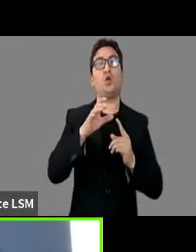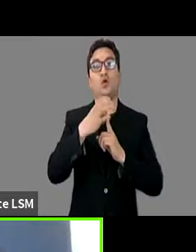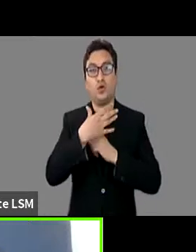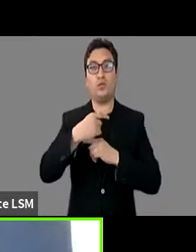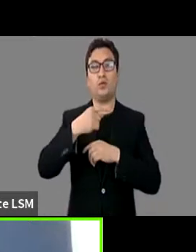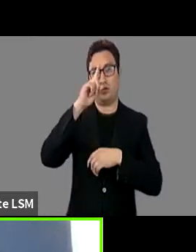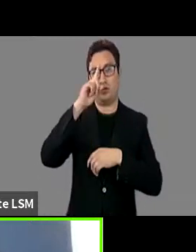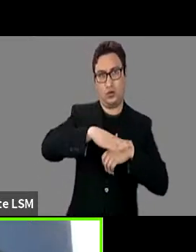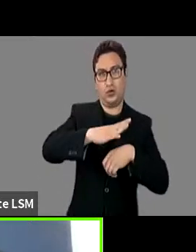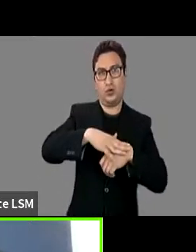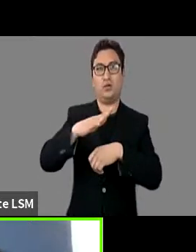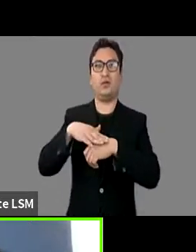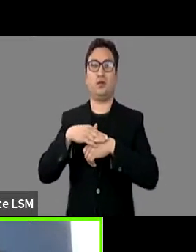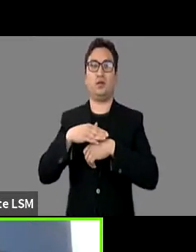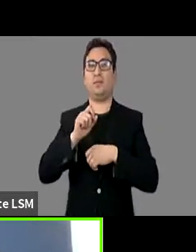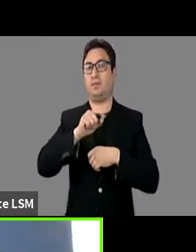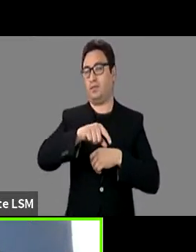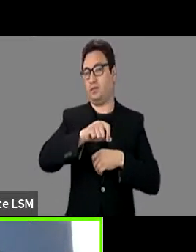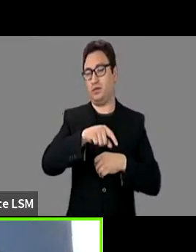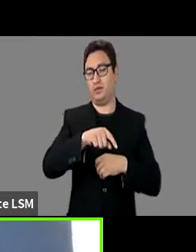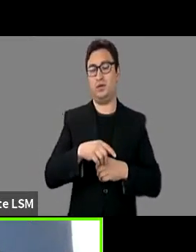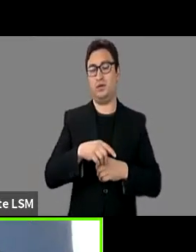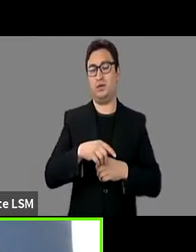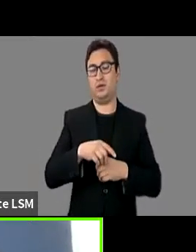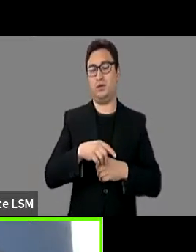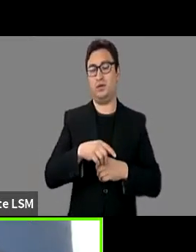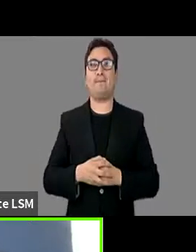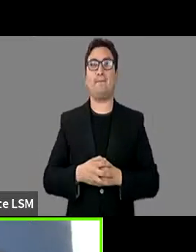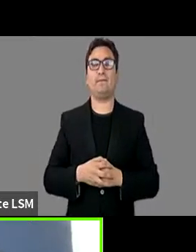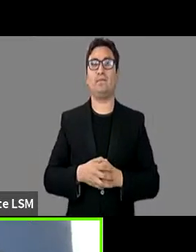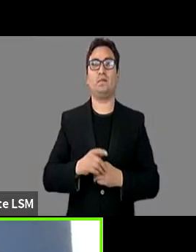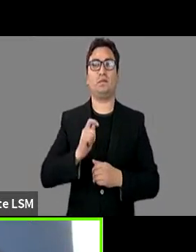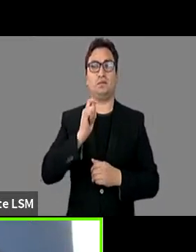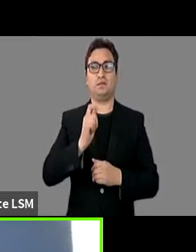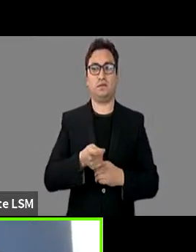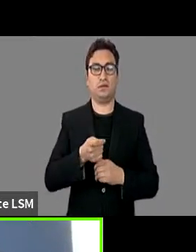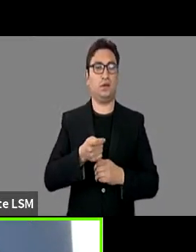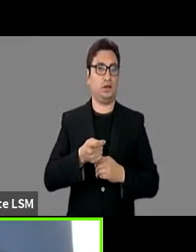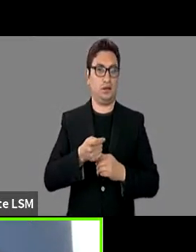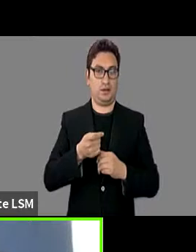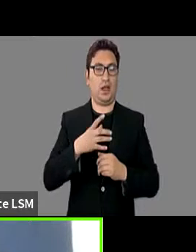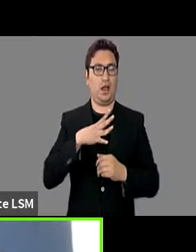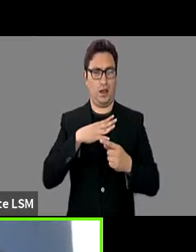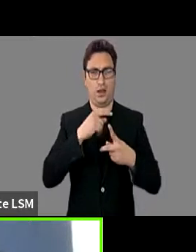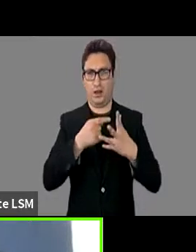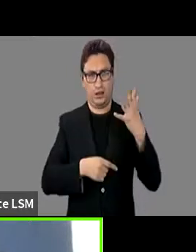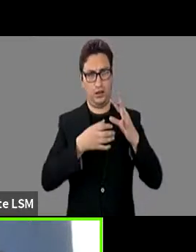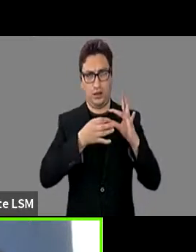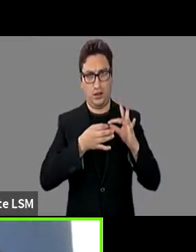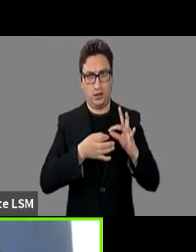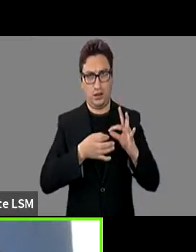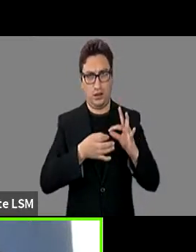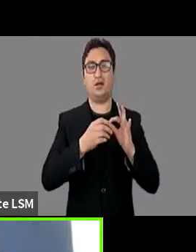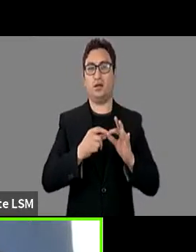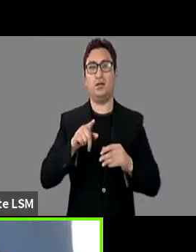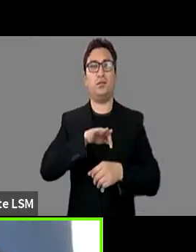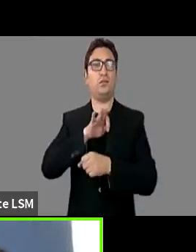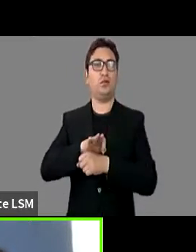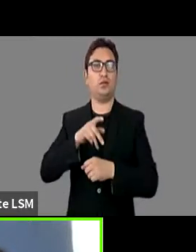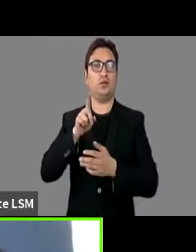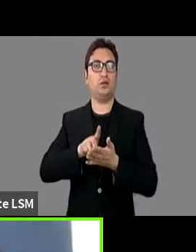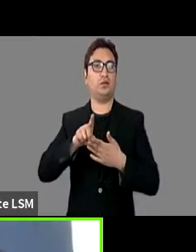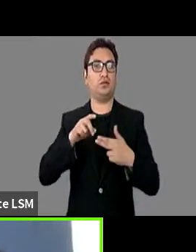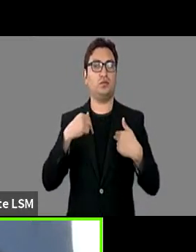el mismo comité, es decir, existen muchos argumentos desde los organismos de protección de derechos humanos